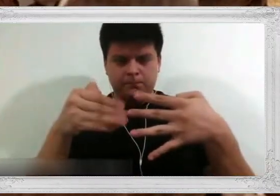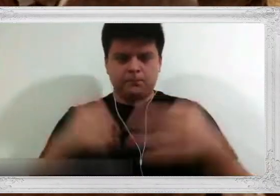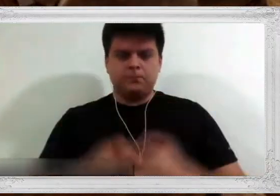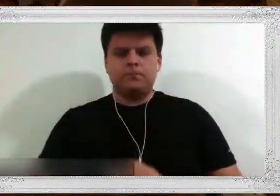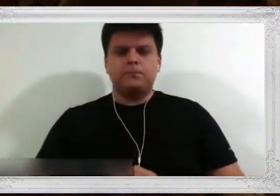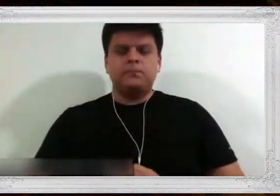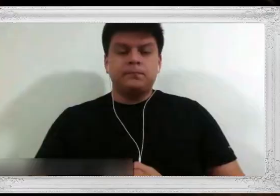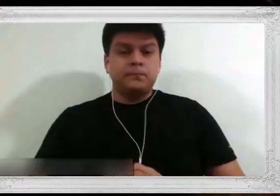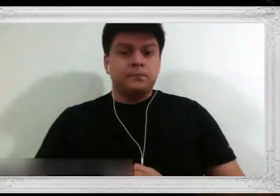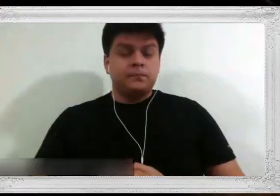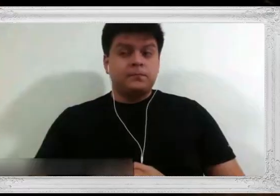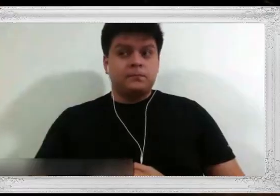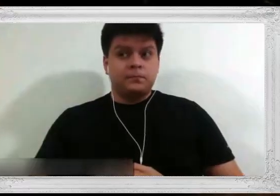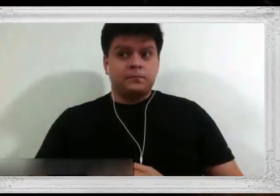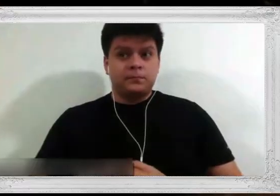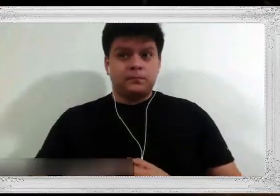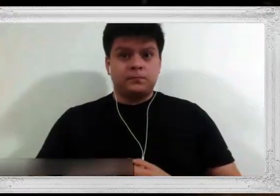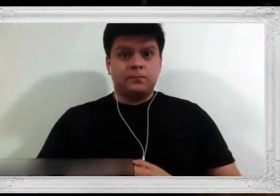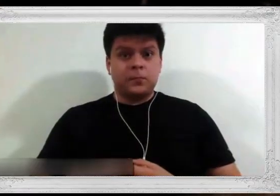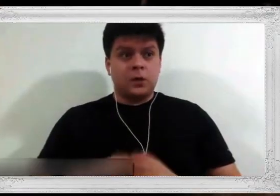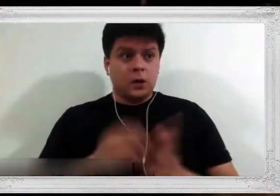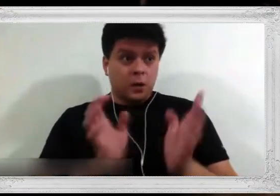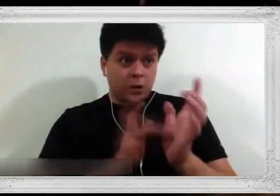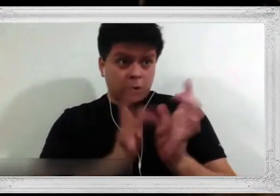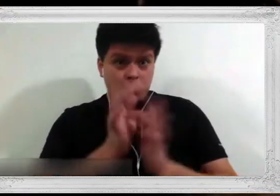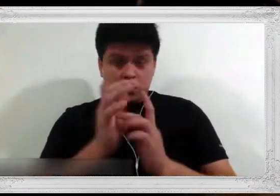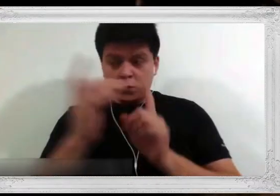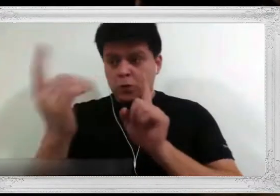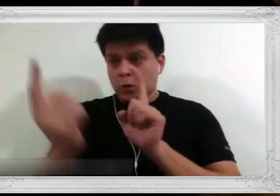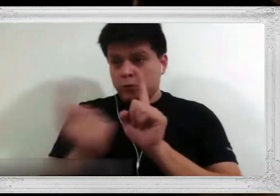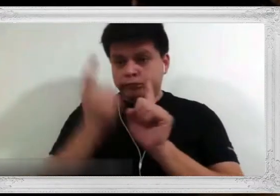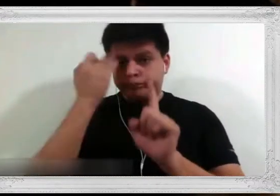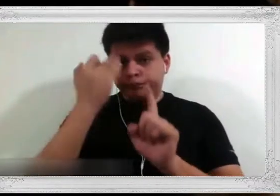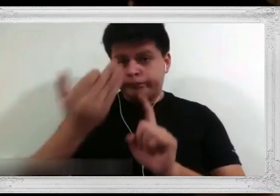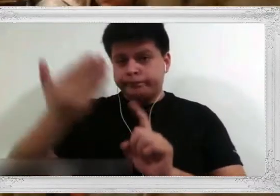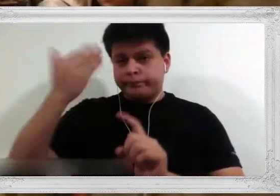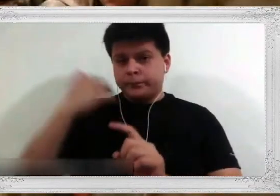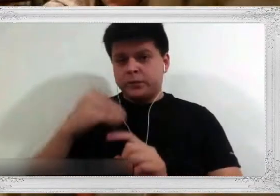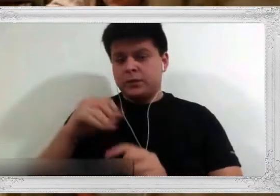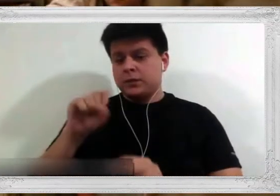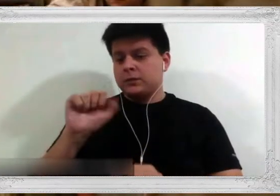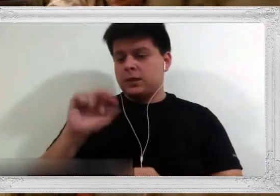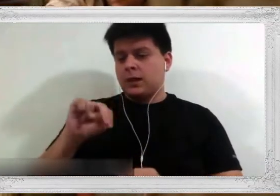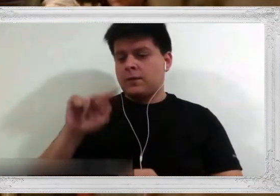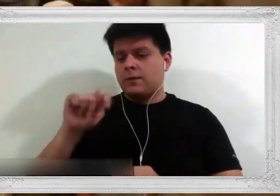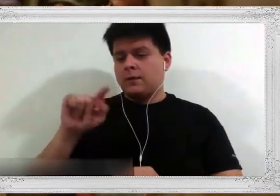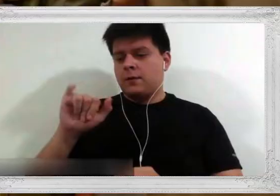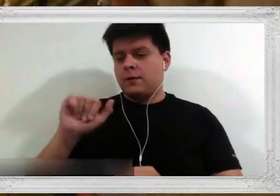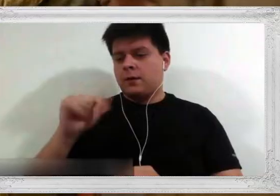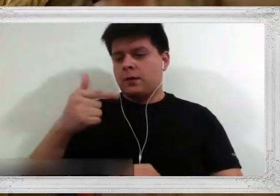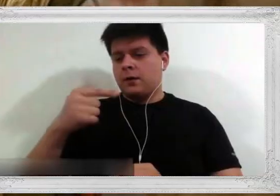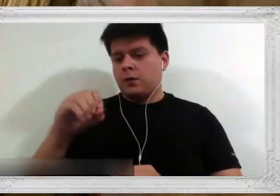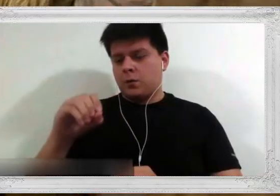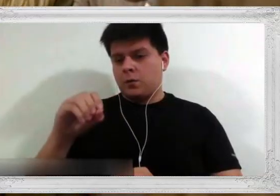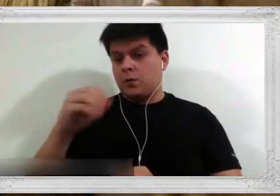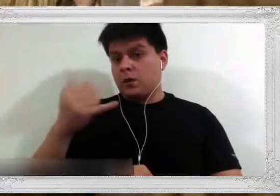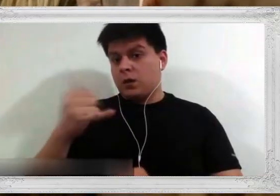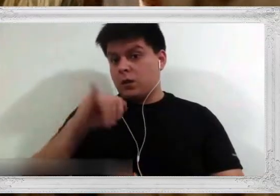En aquel tiempo, se acercaron a Jesús, Santiago y Juan, los hijos de Zebedeo, y le dijeron,